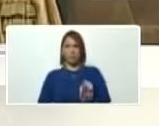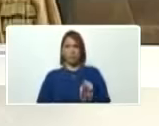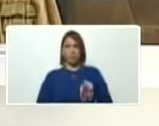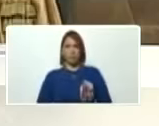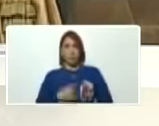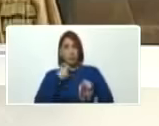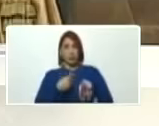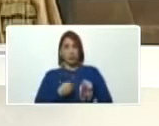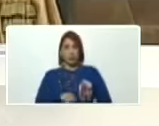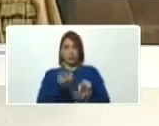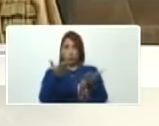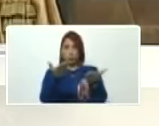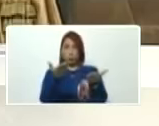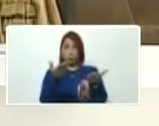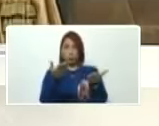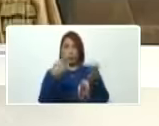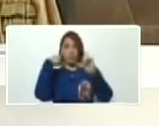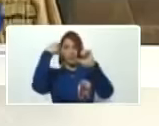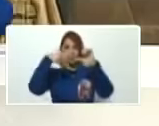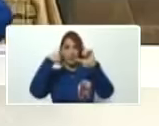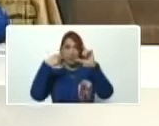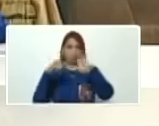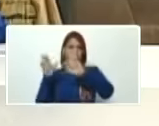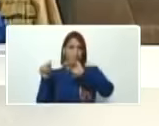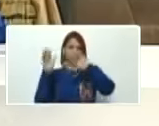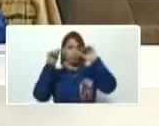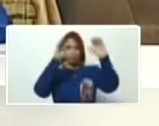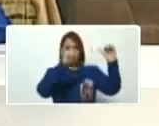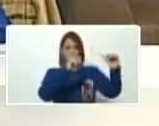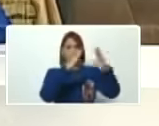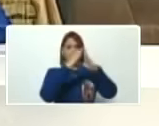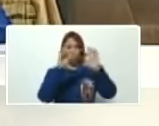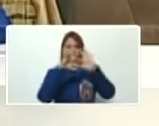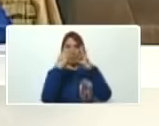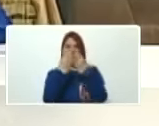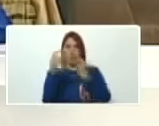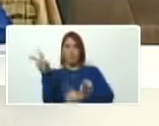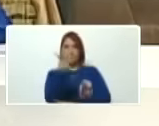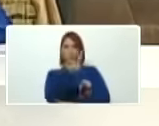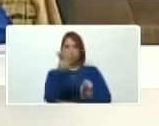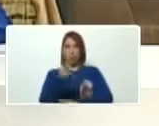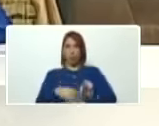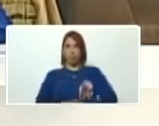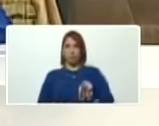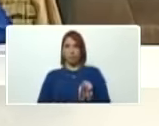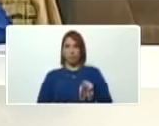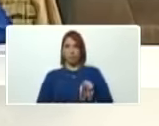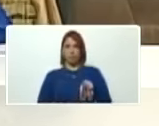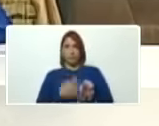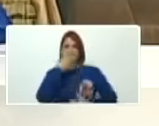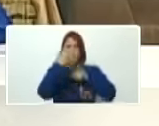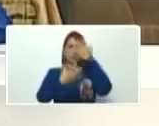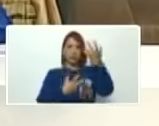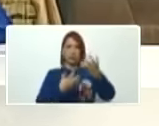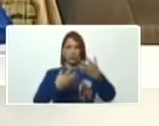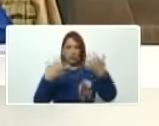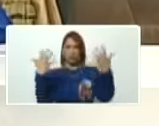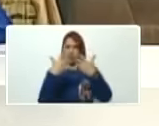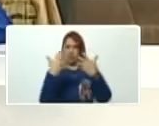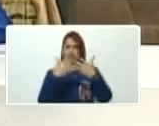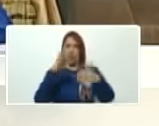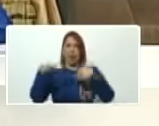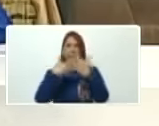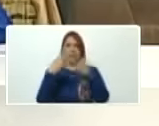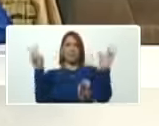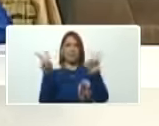ustedes, les regalo este video y me despido de toda la familia venezolana con nuestro grito de guerra. ¡Hasta